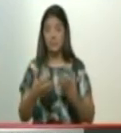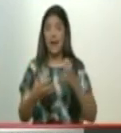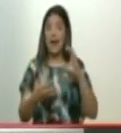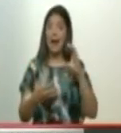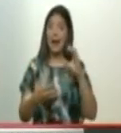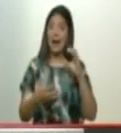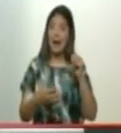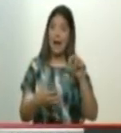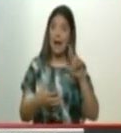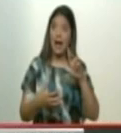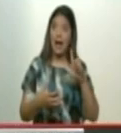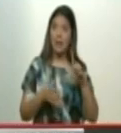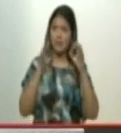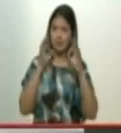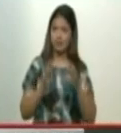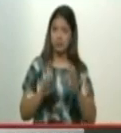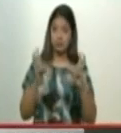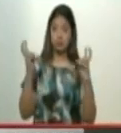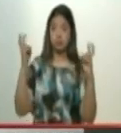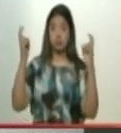Mosquera, concreta la cita,